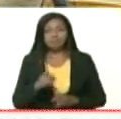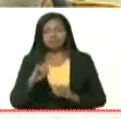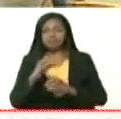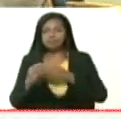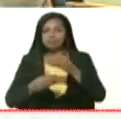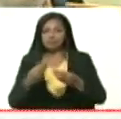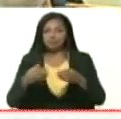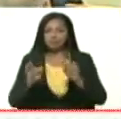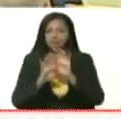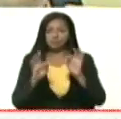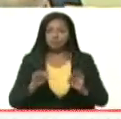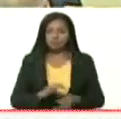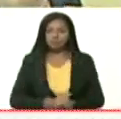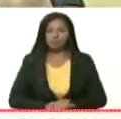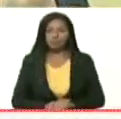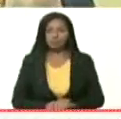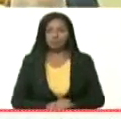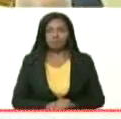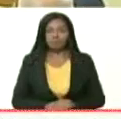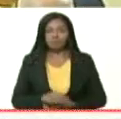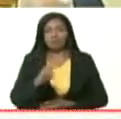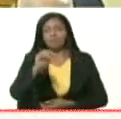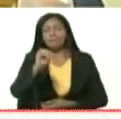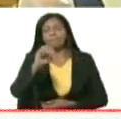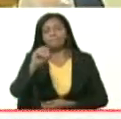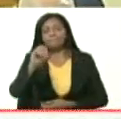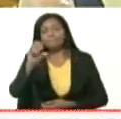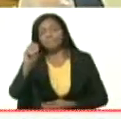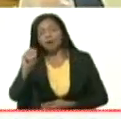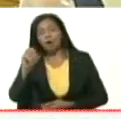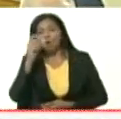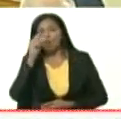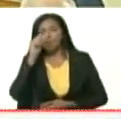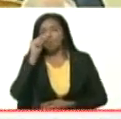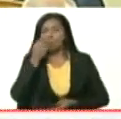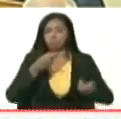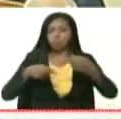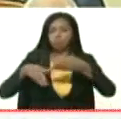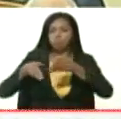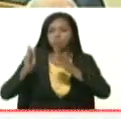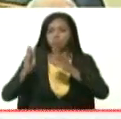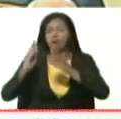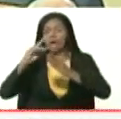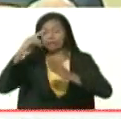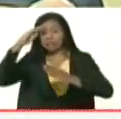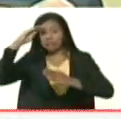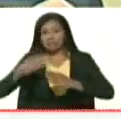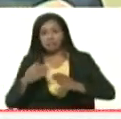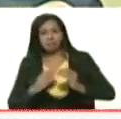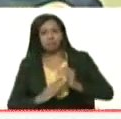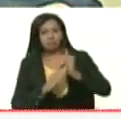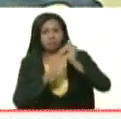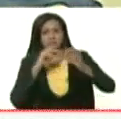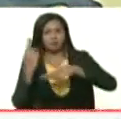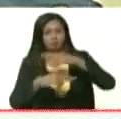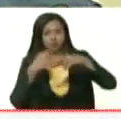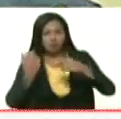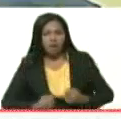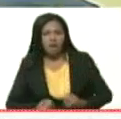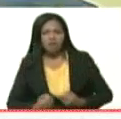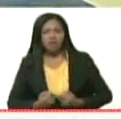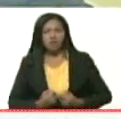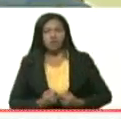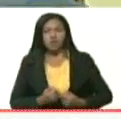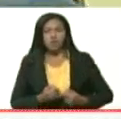genialidad de Mao Zedong en la construcción del ejército revolucionario